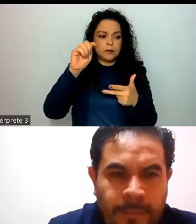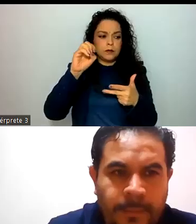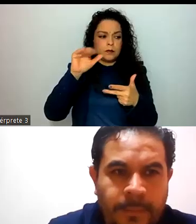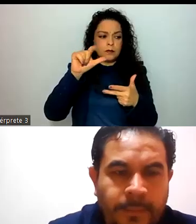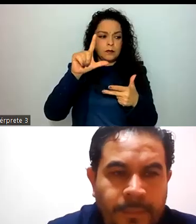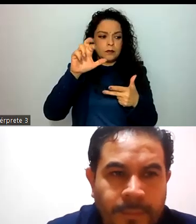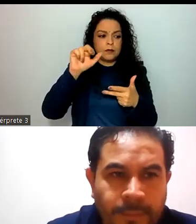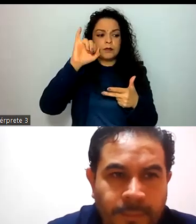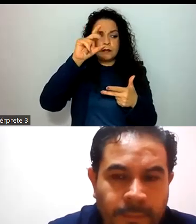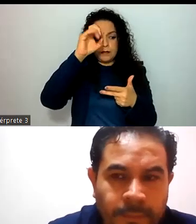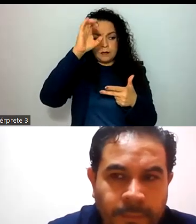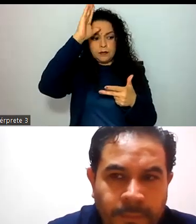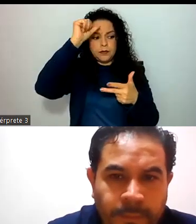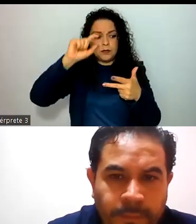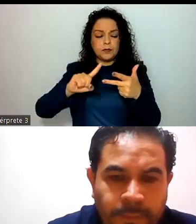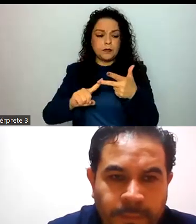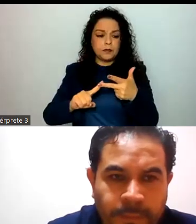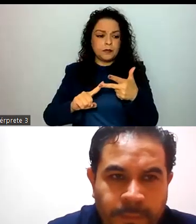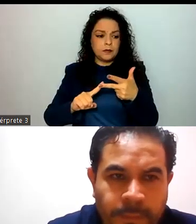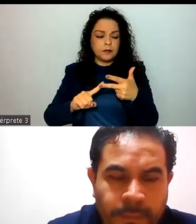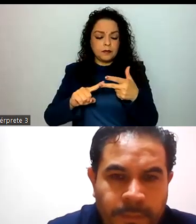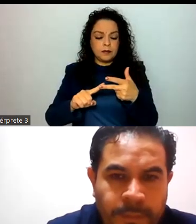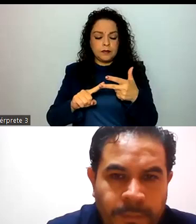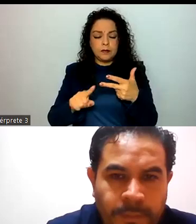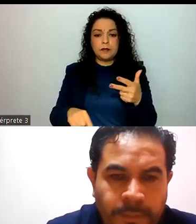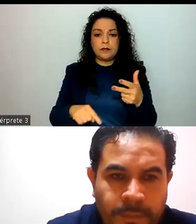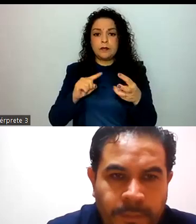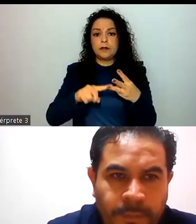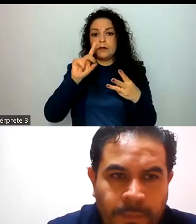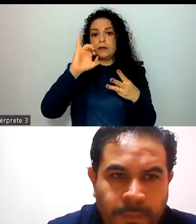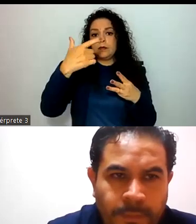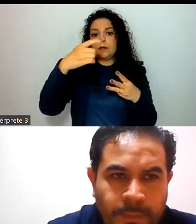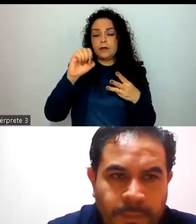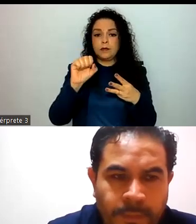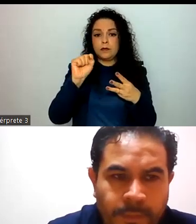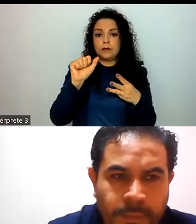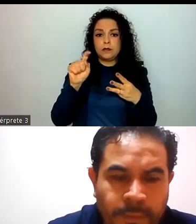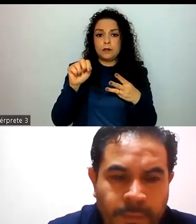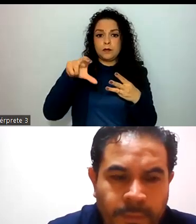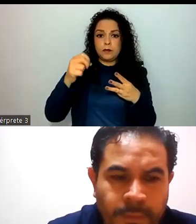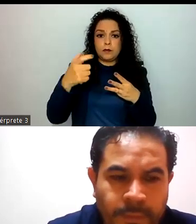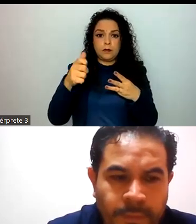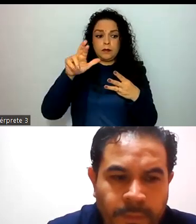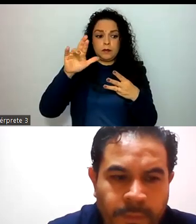favor. Maestro Diego Antonio Saturno García.